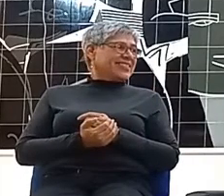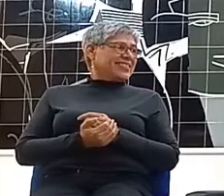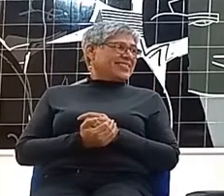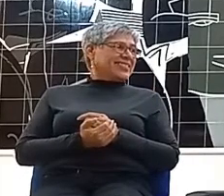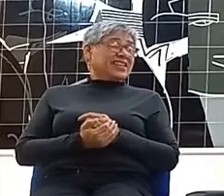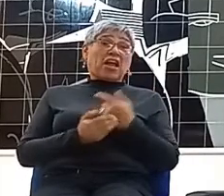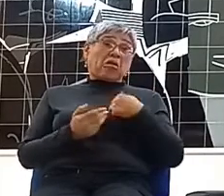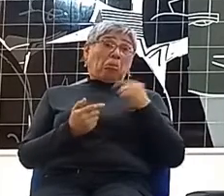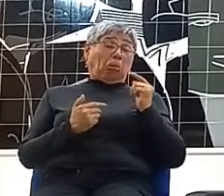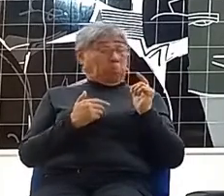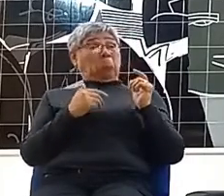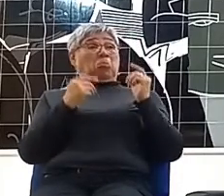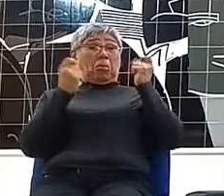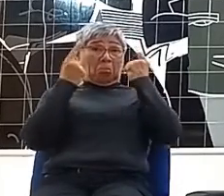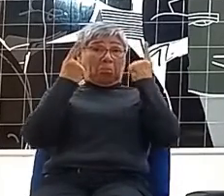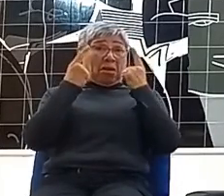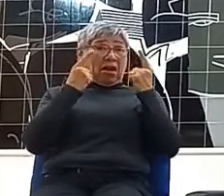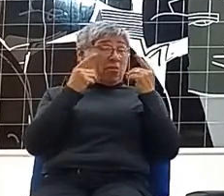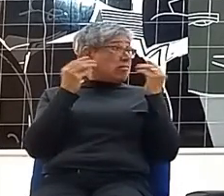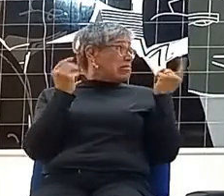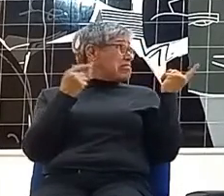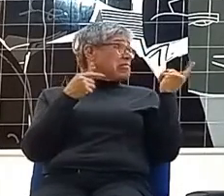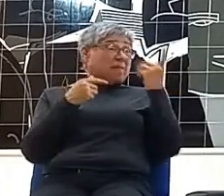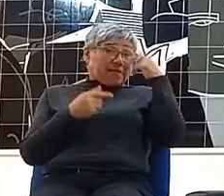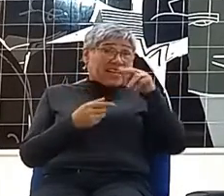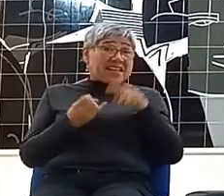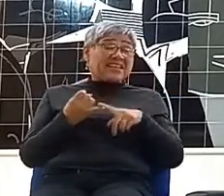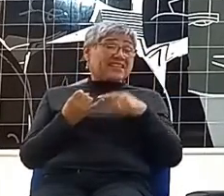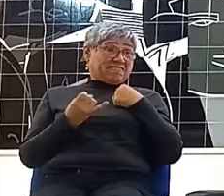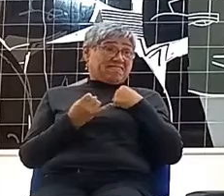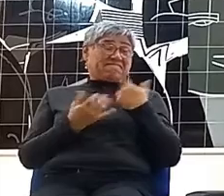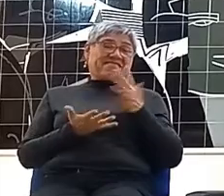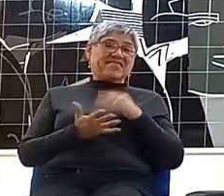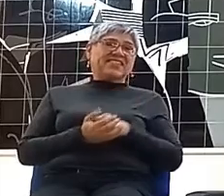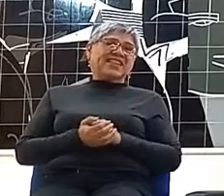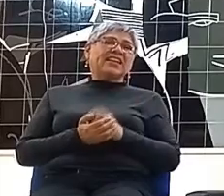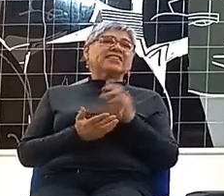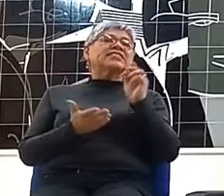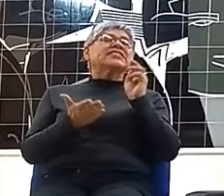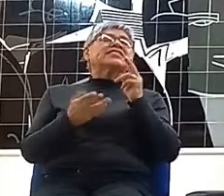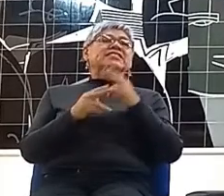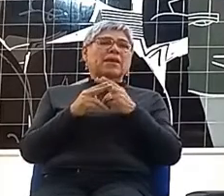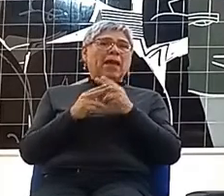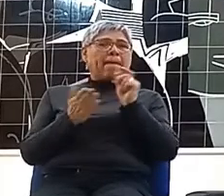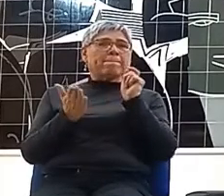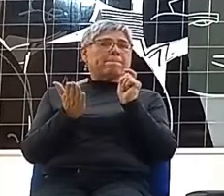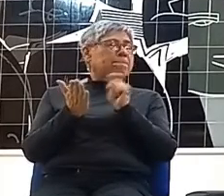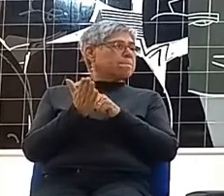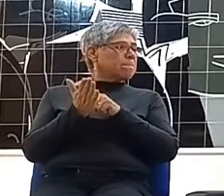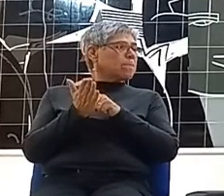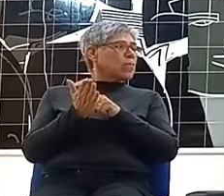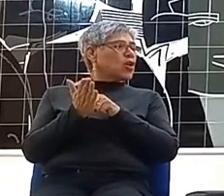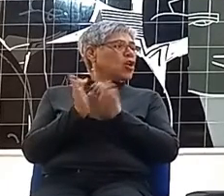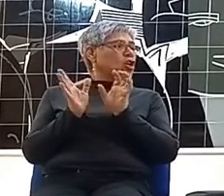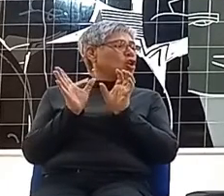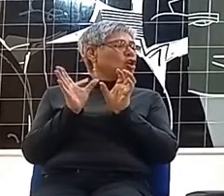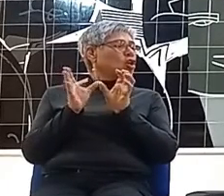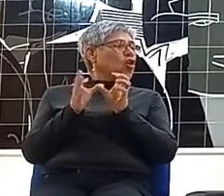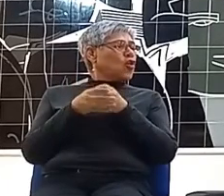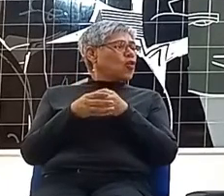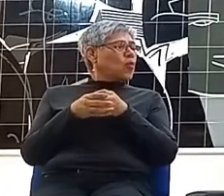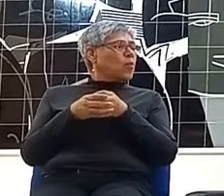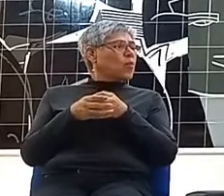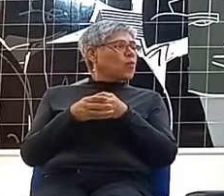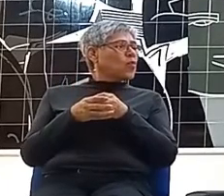bellas coincidencias de la vida. El poema se llama Conjunto Cerrado. Ah, bueno, señalo que también en